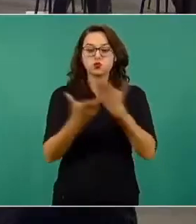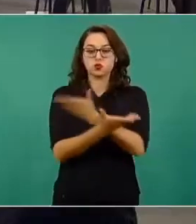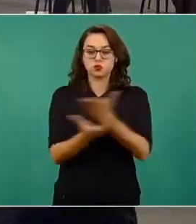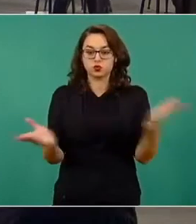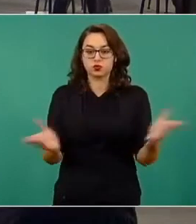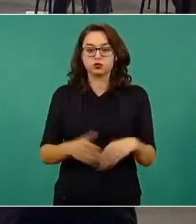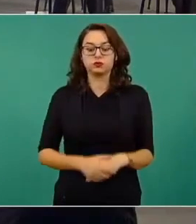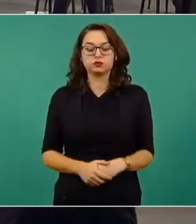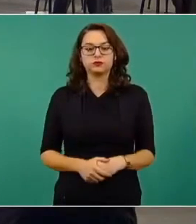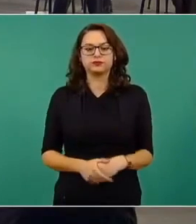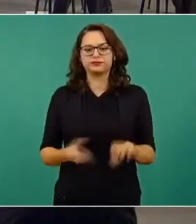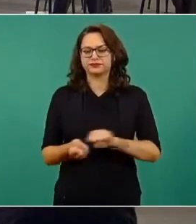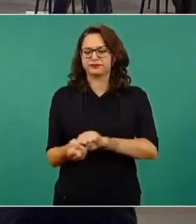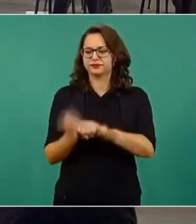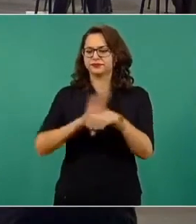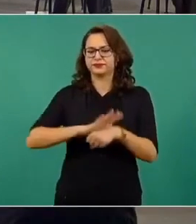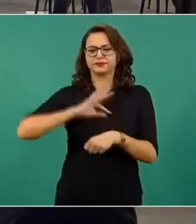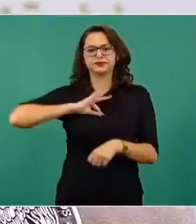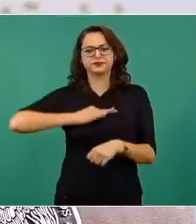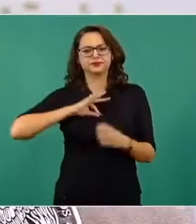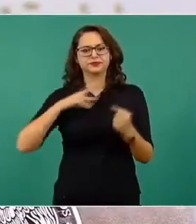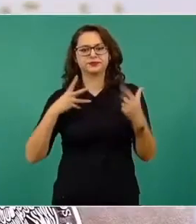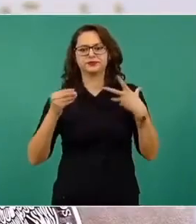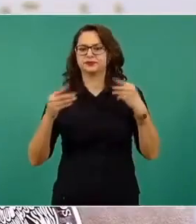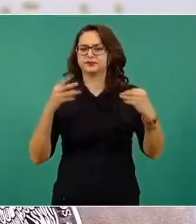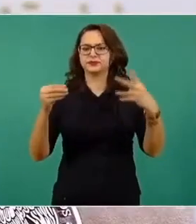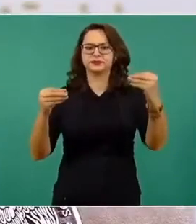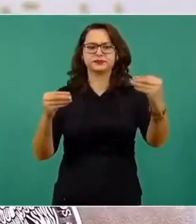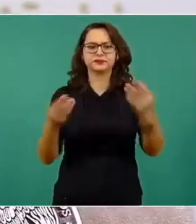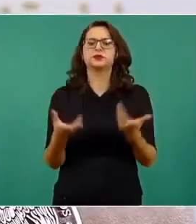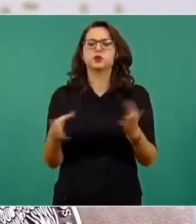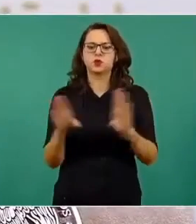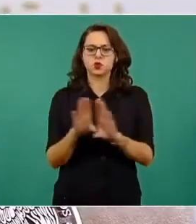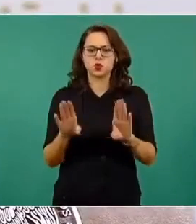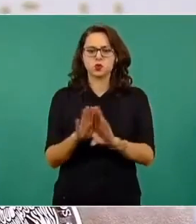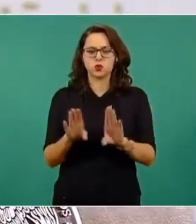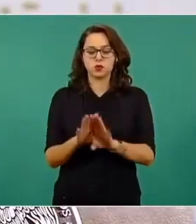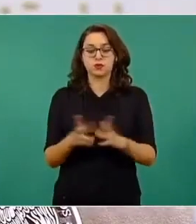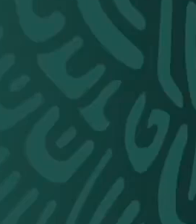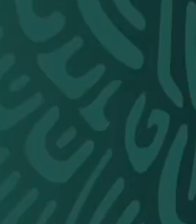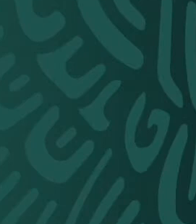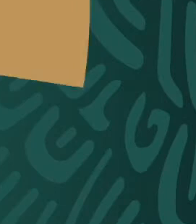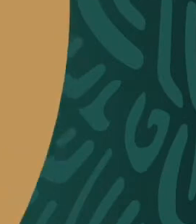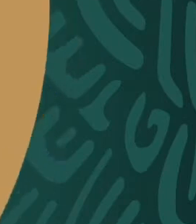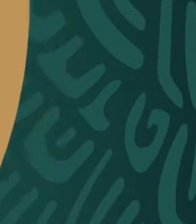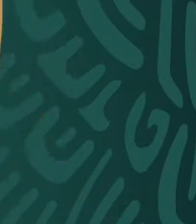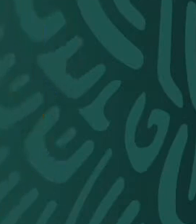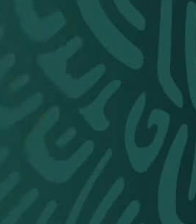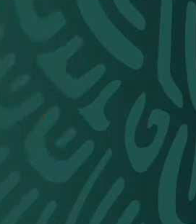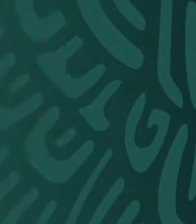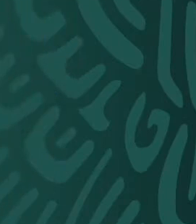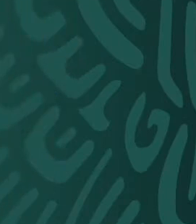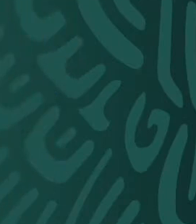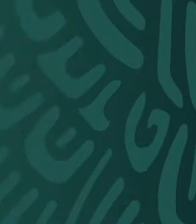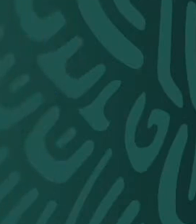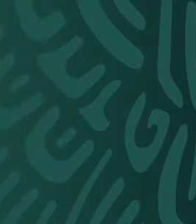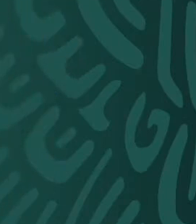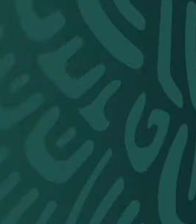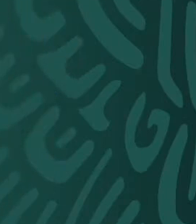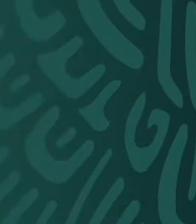Hugo López-Gatell, actualizaron las cifras de medicamentos recibidos en el país y aplicación de dosis de vacunas